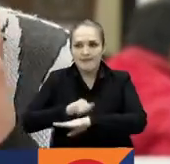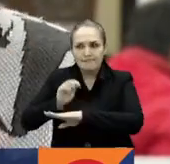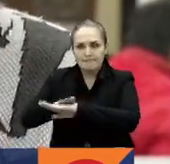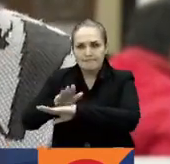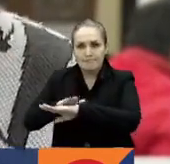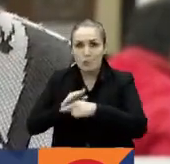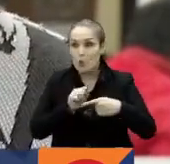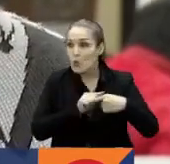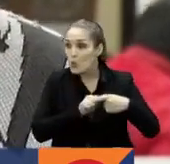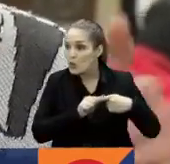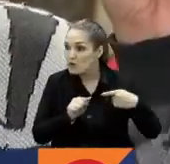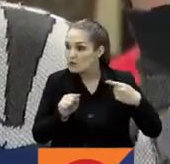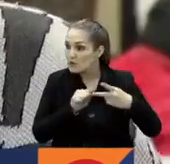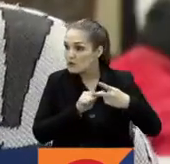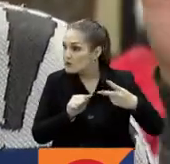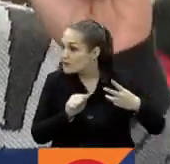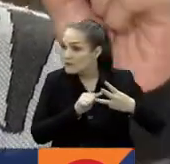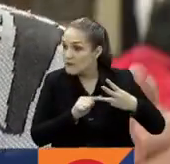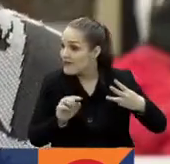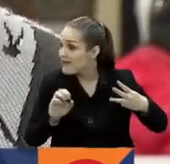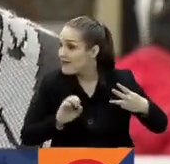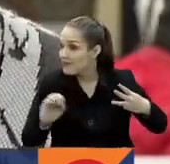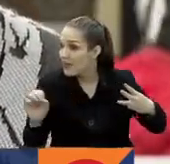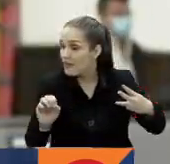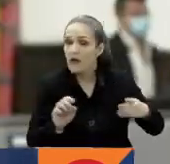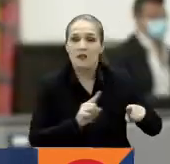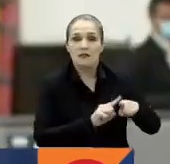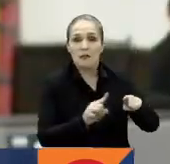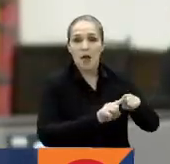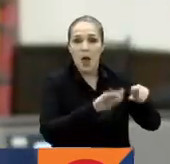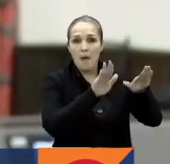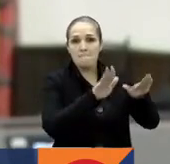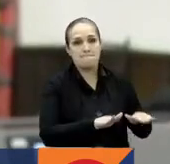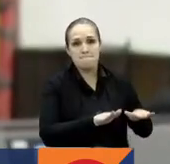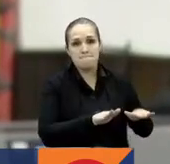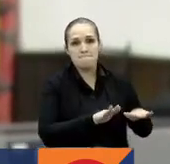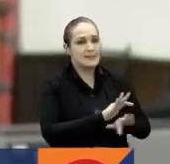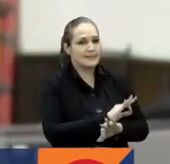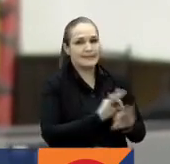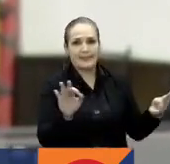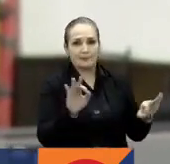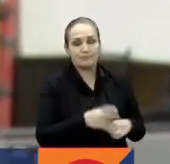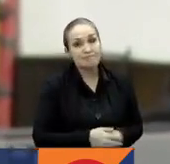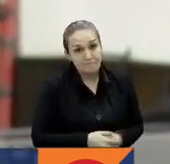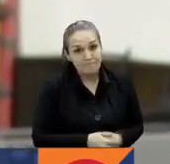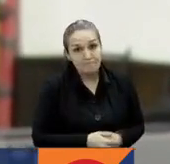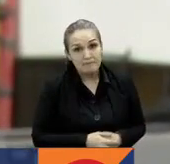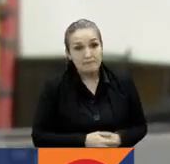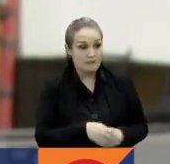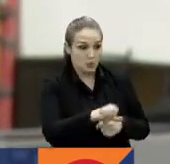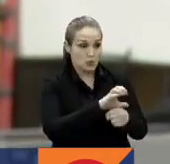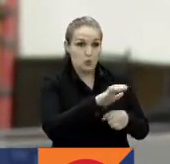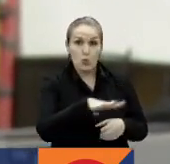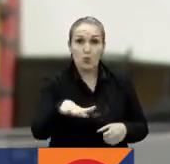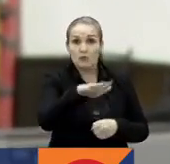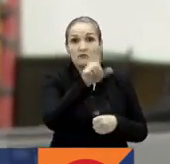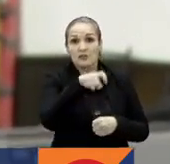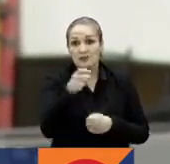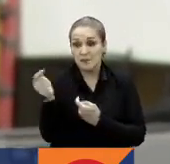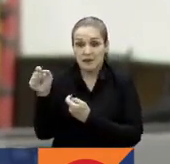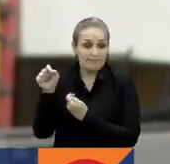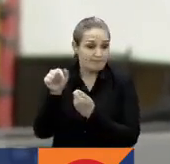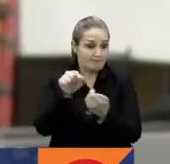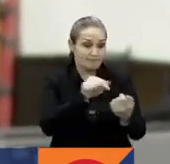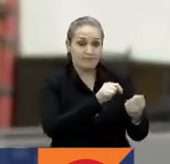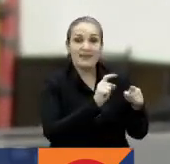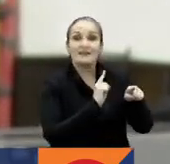si no se aprueban estos recursos, Transmilenio pararía de operar. La ciudad necesita ese dinero y el sistema de transporte público de la ciudad,